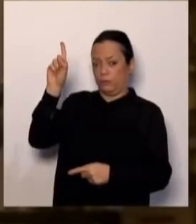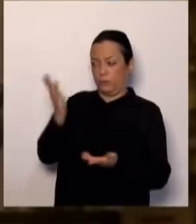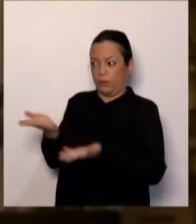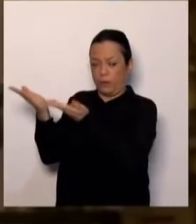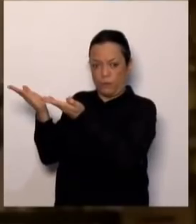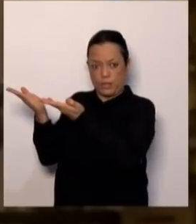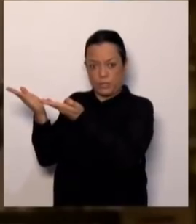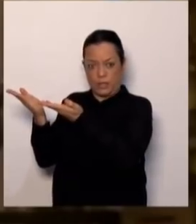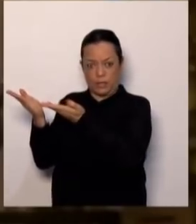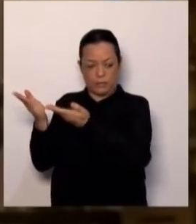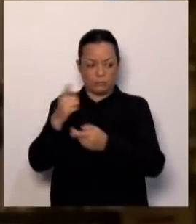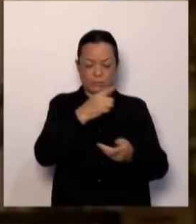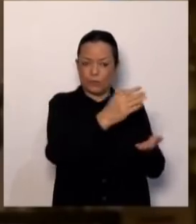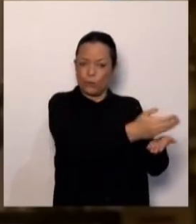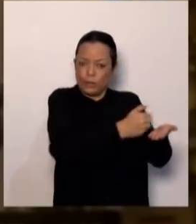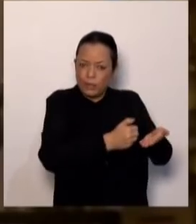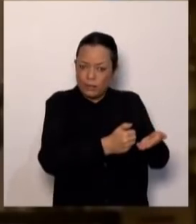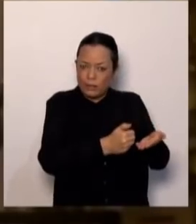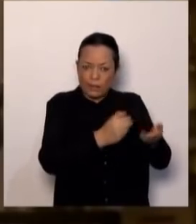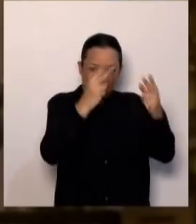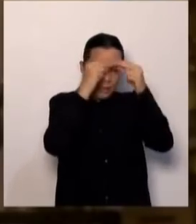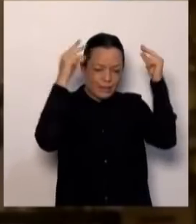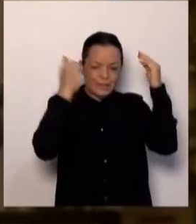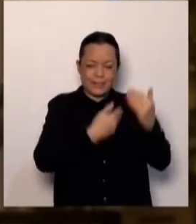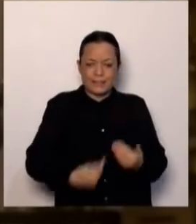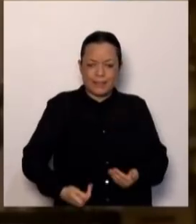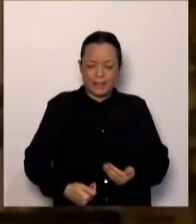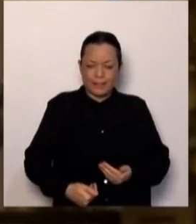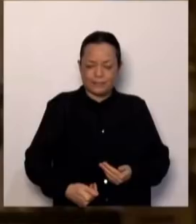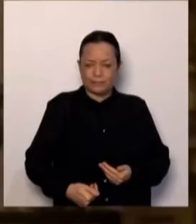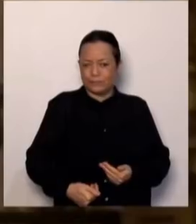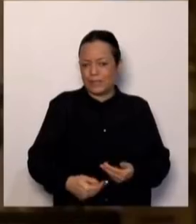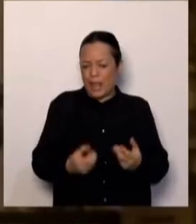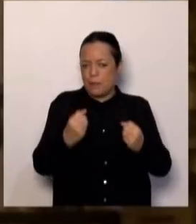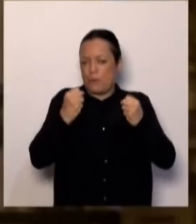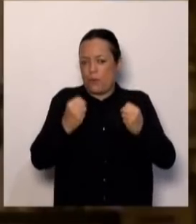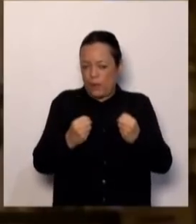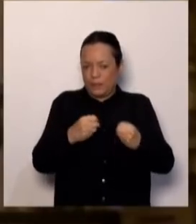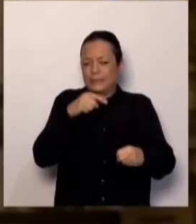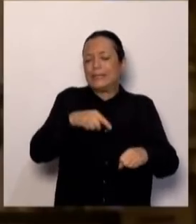No quite el César lo que es de Dios. No quite el poder temporal,